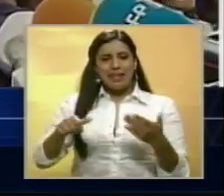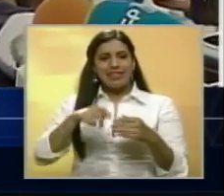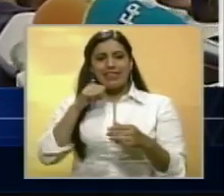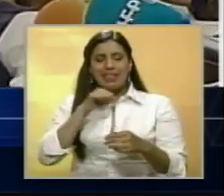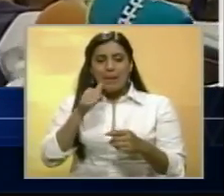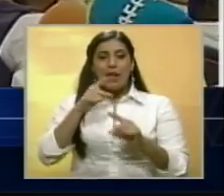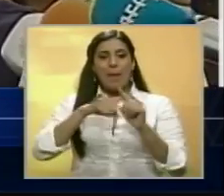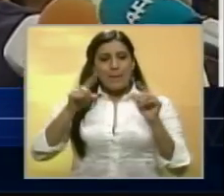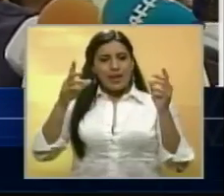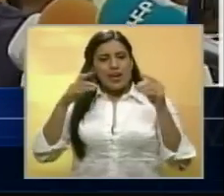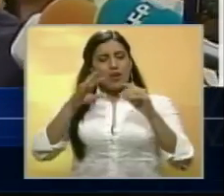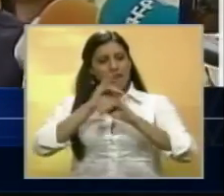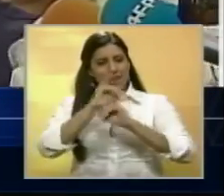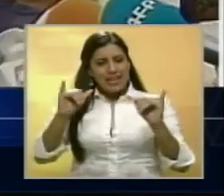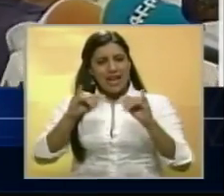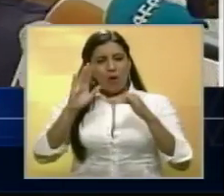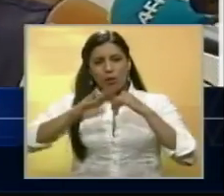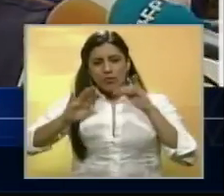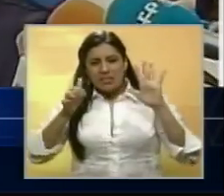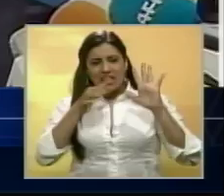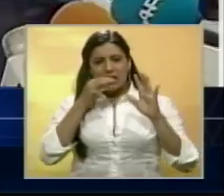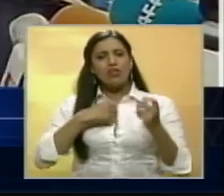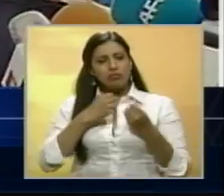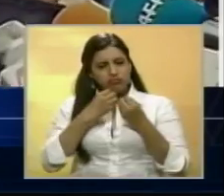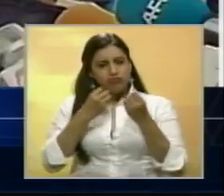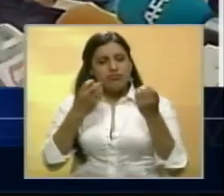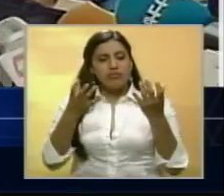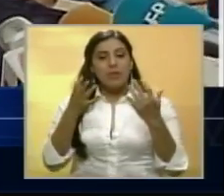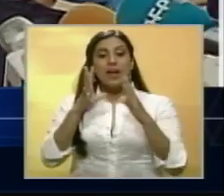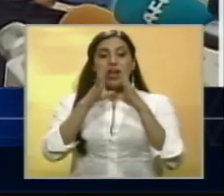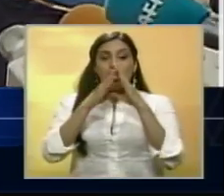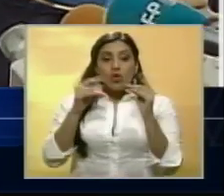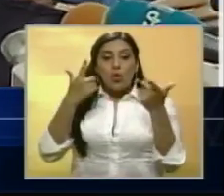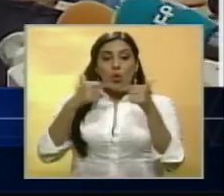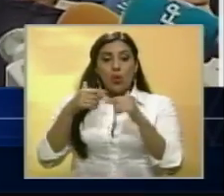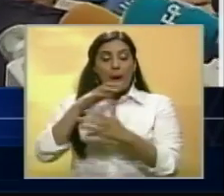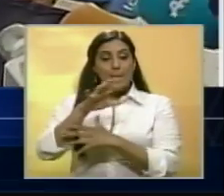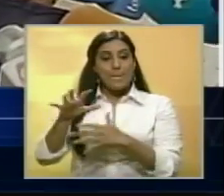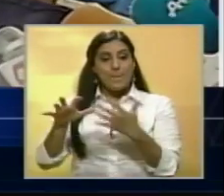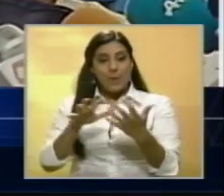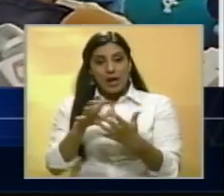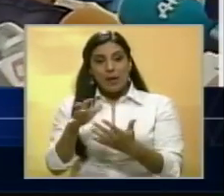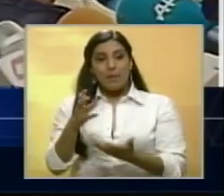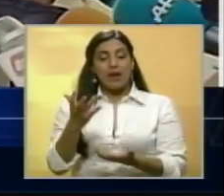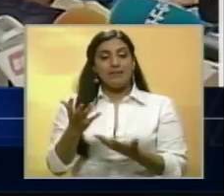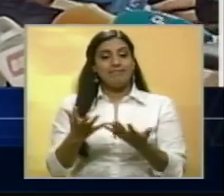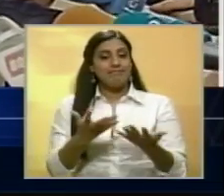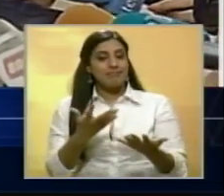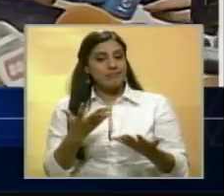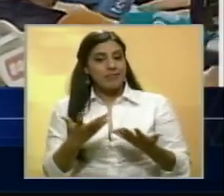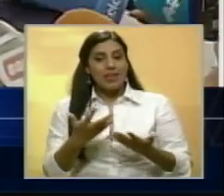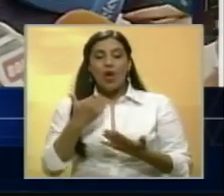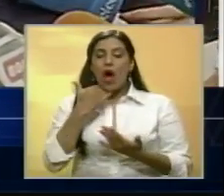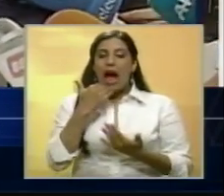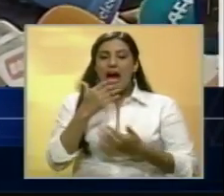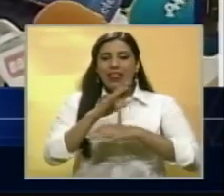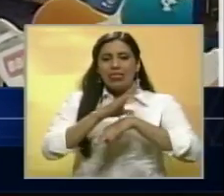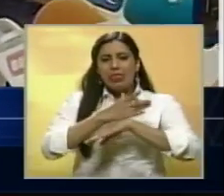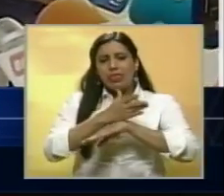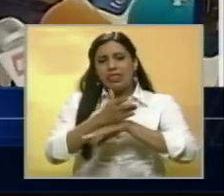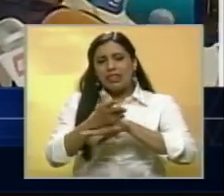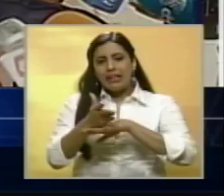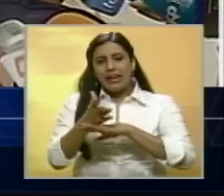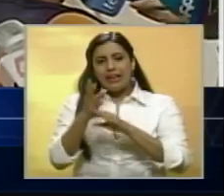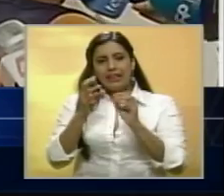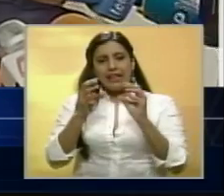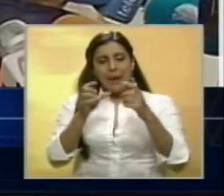voy a presentar al final de la tarde. Y todos los sitios donde hubo problemas o donde tardaron en